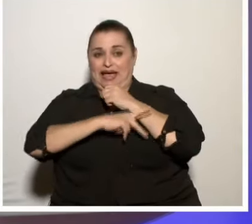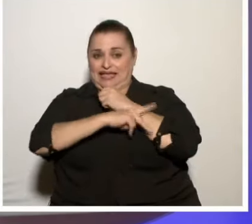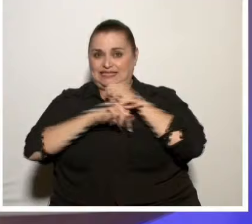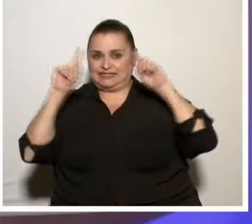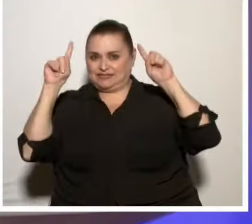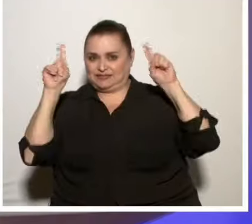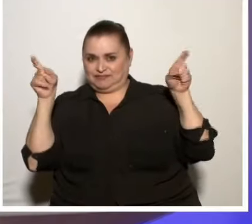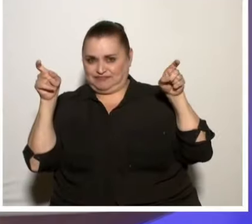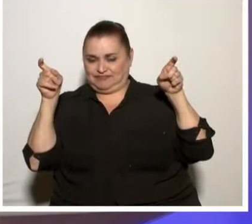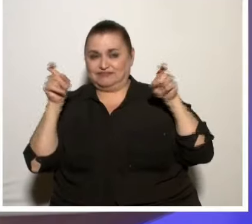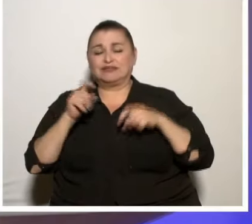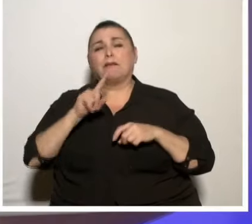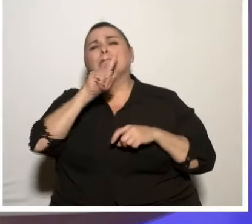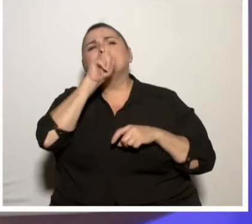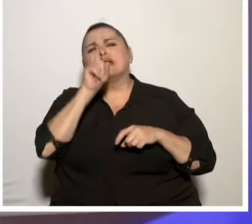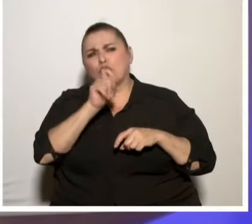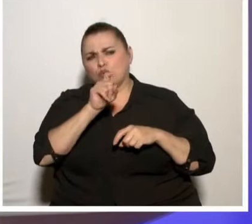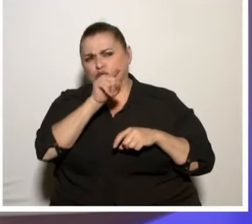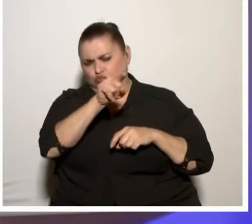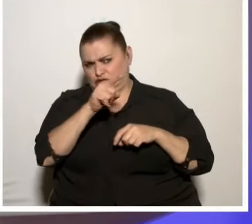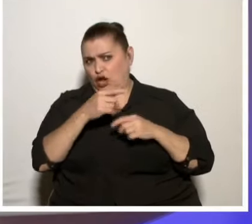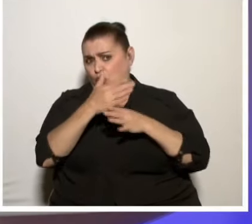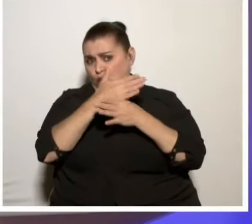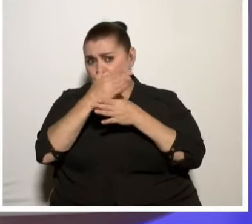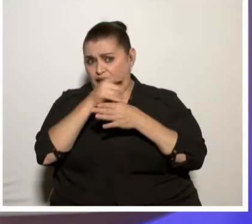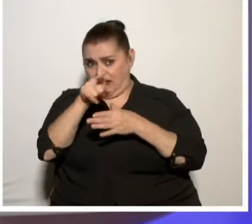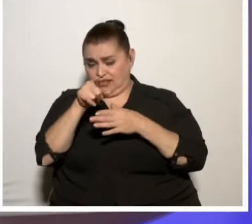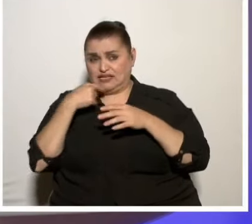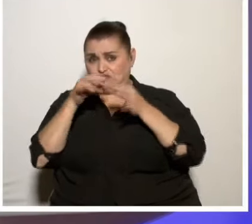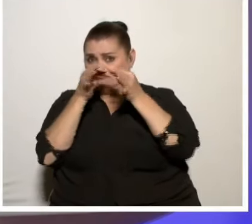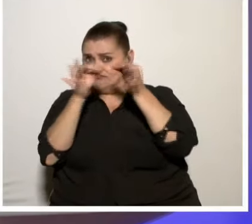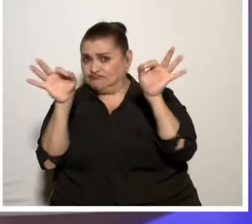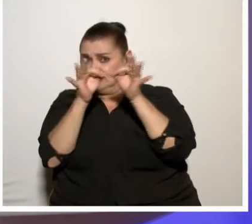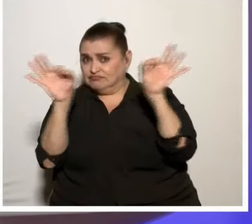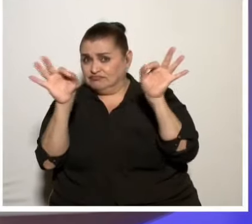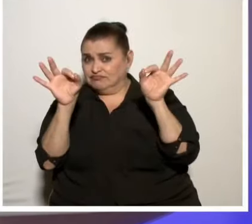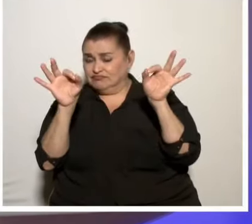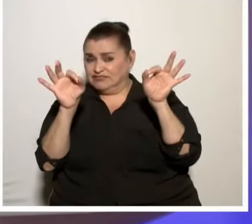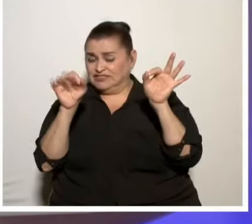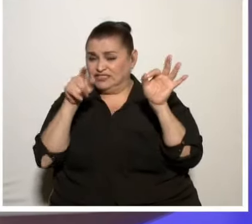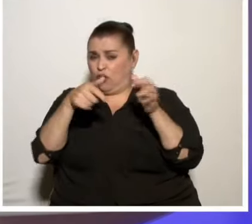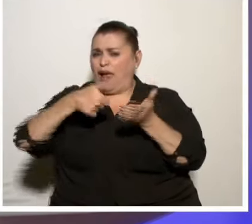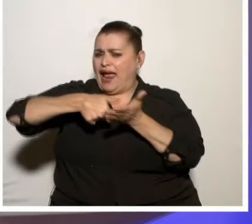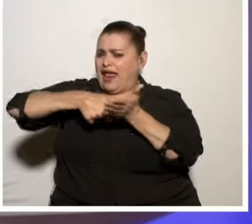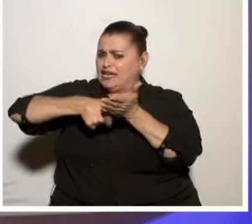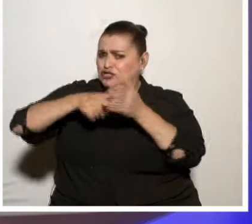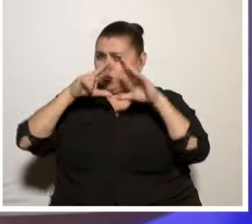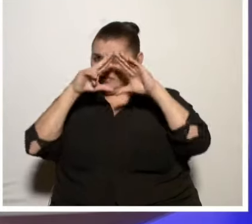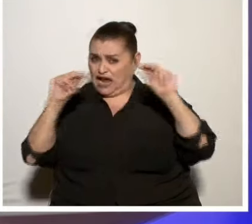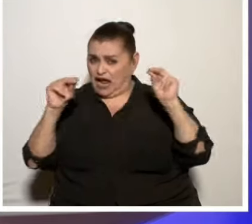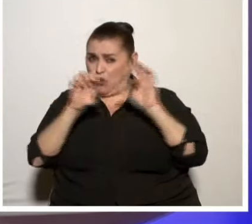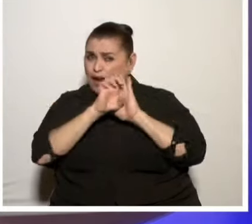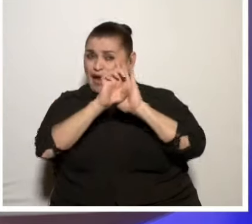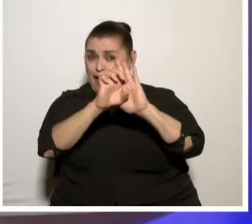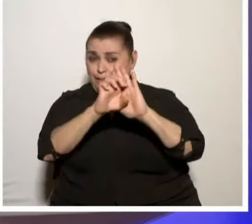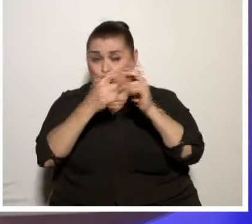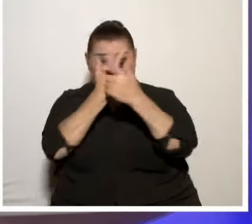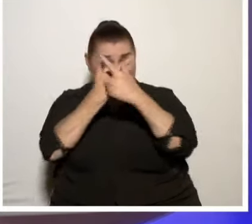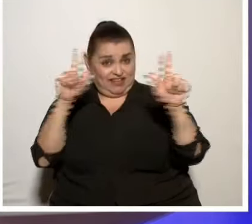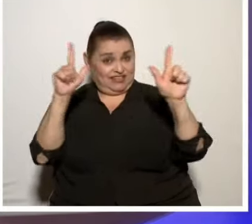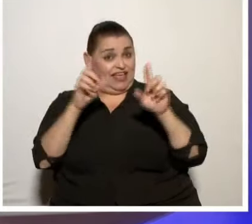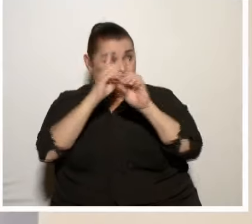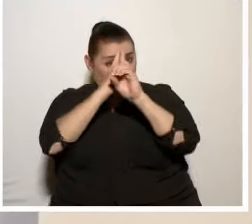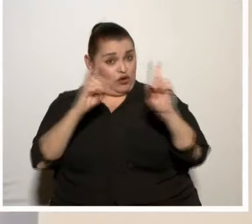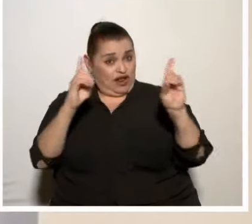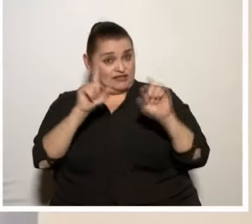La pregunta: ¿usted comparte esa posición de que las elecciones en Nicaragua fueron un ejemplo de libertad y democracia?